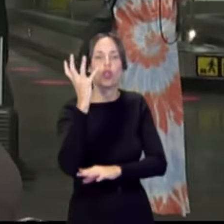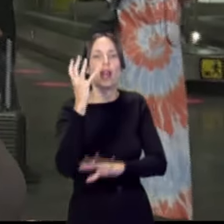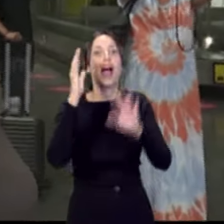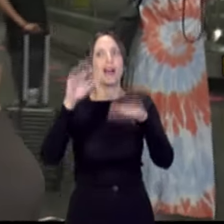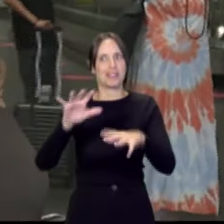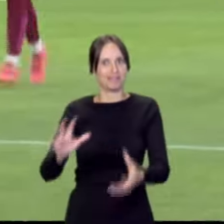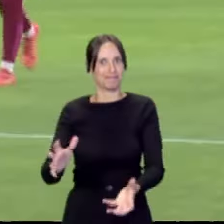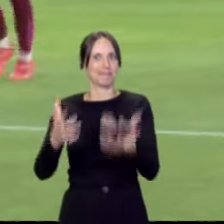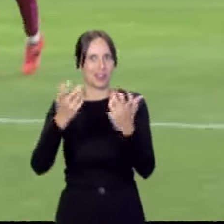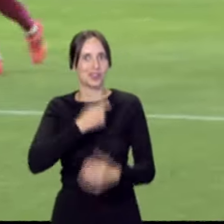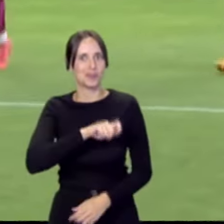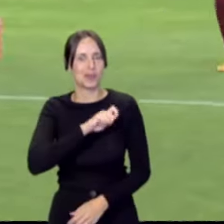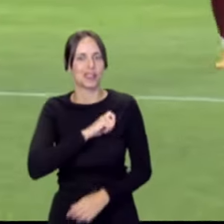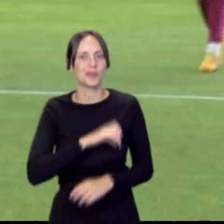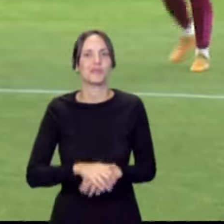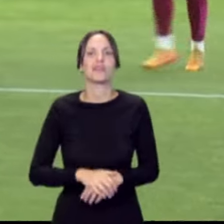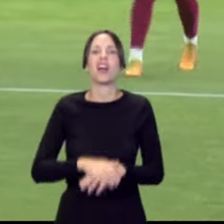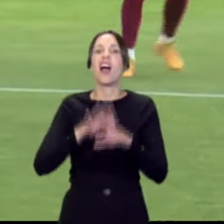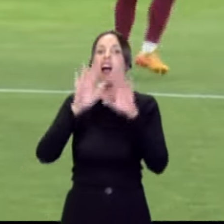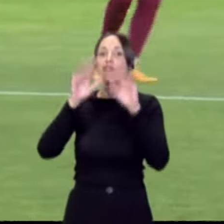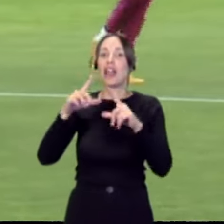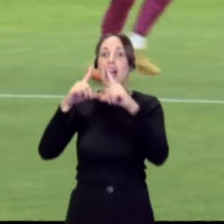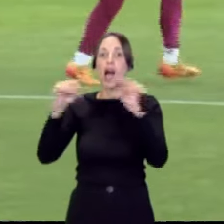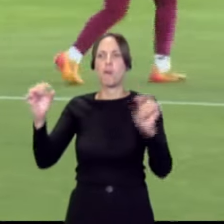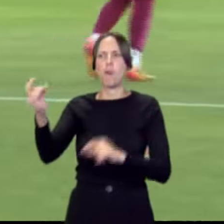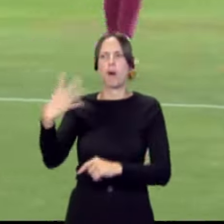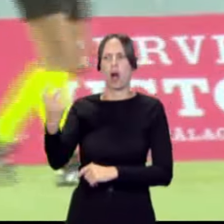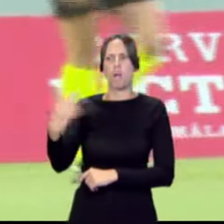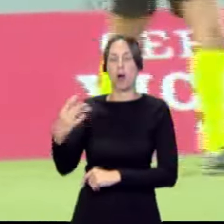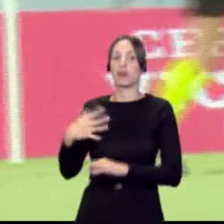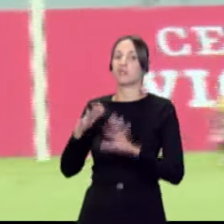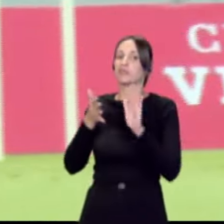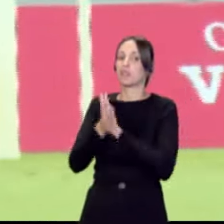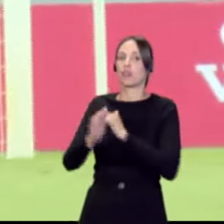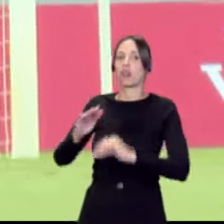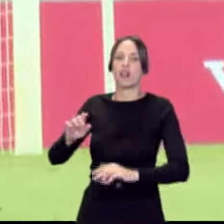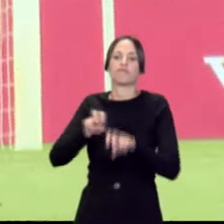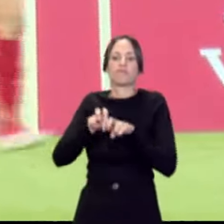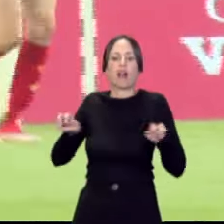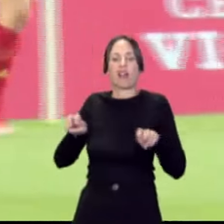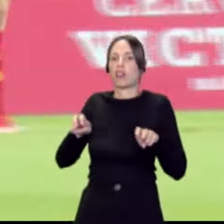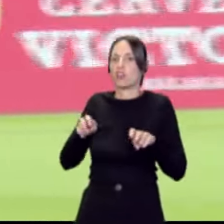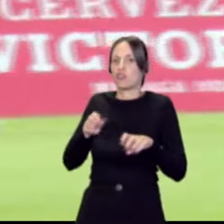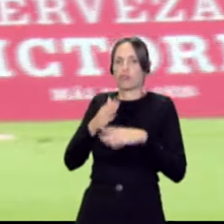España. Una goleada de Japón la relegó al banquillo el resto de la competición y no volvió a